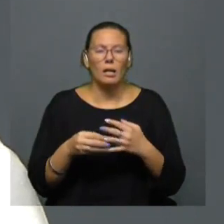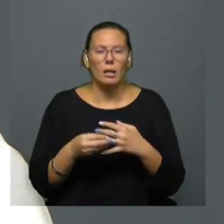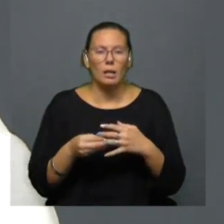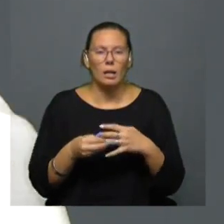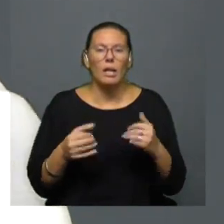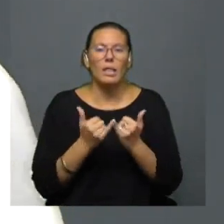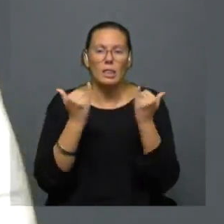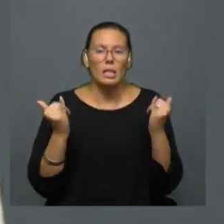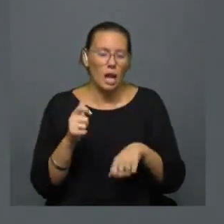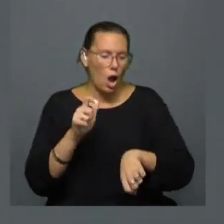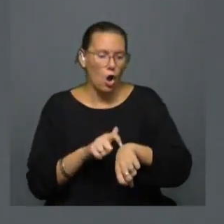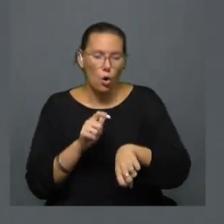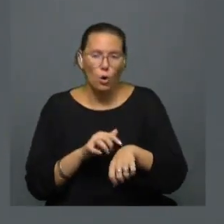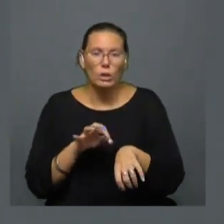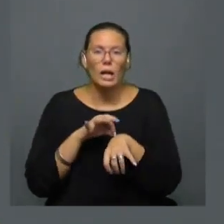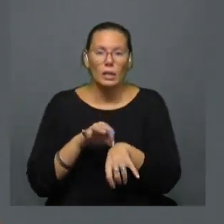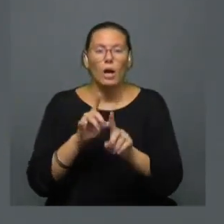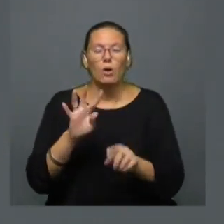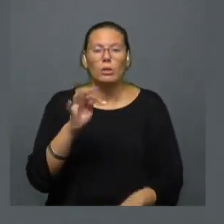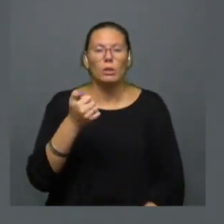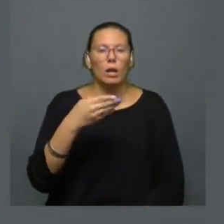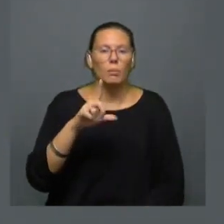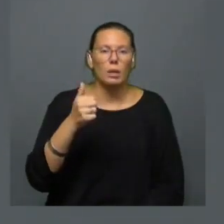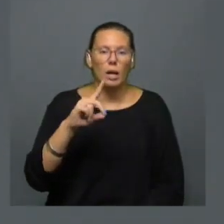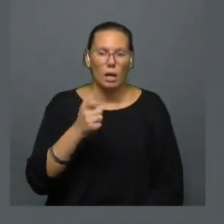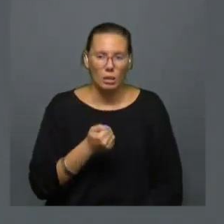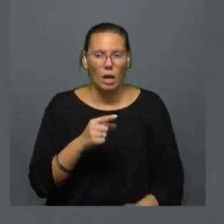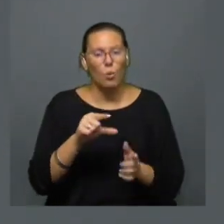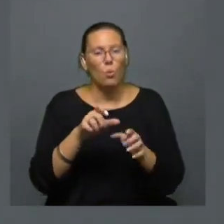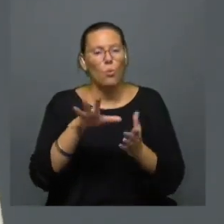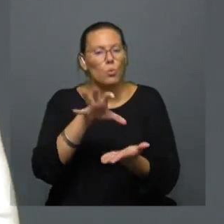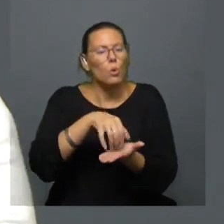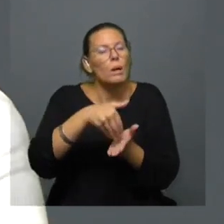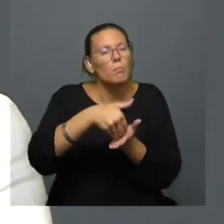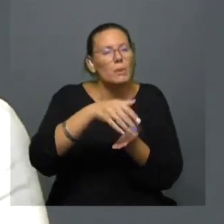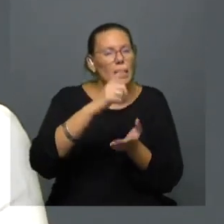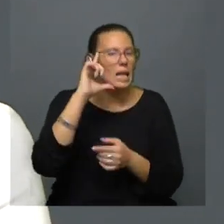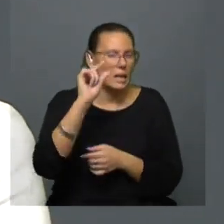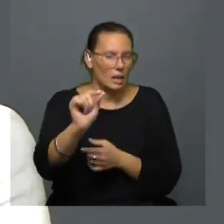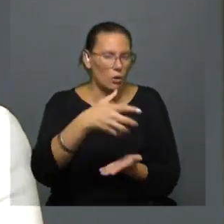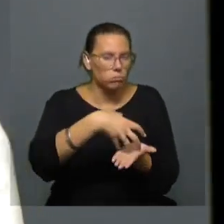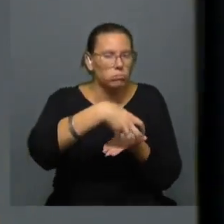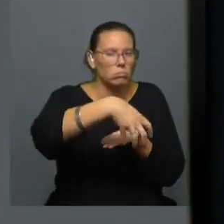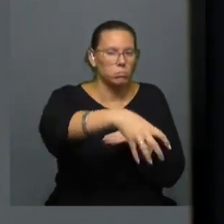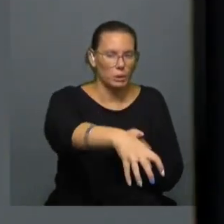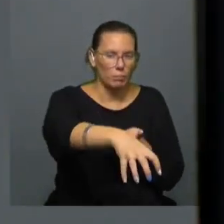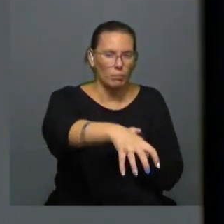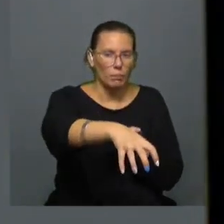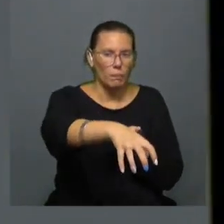etc. O está La Tablada, que es un lugar más apartado, que es un lugar que está